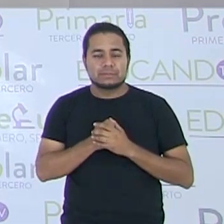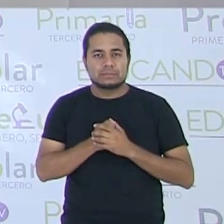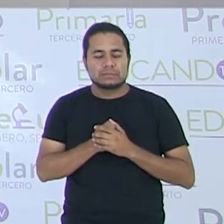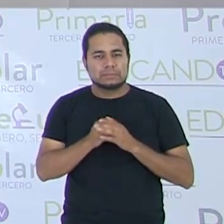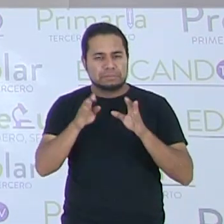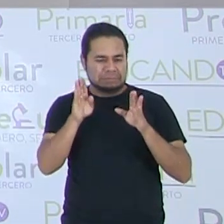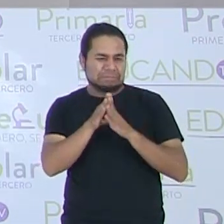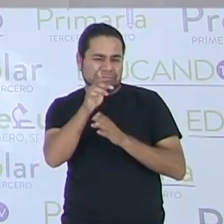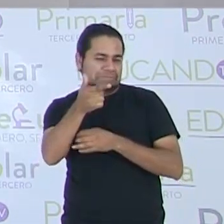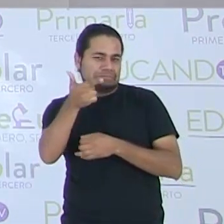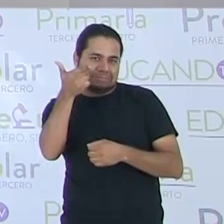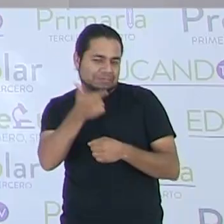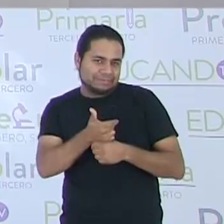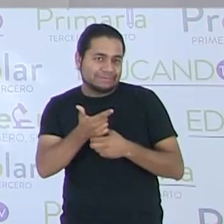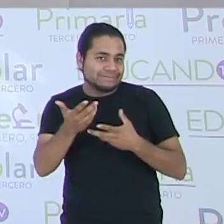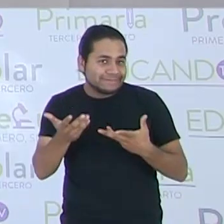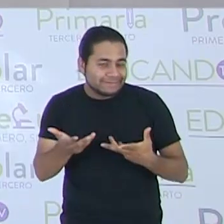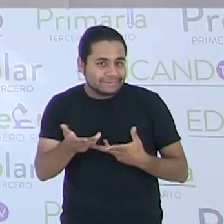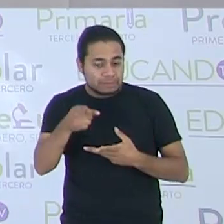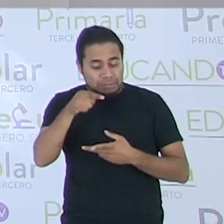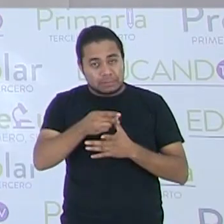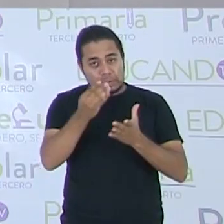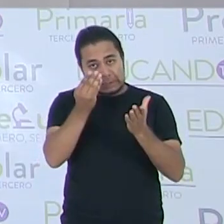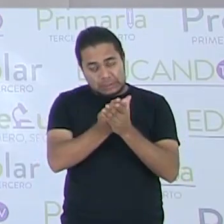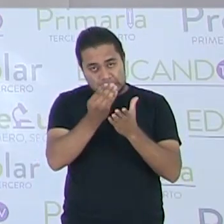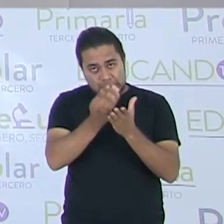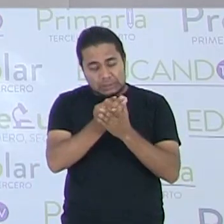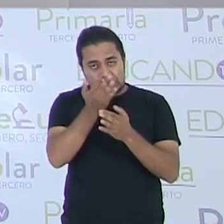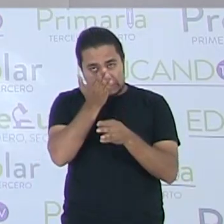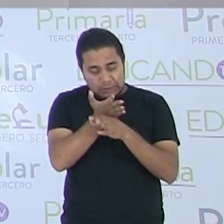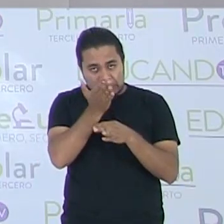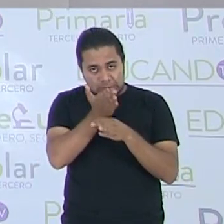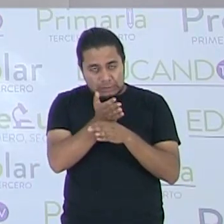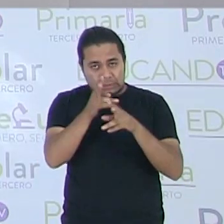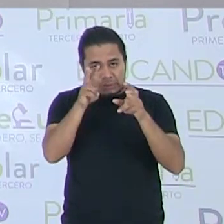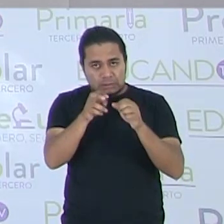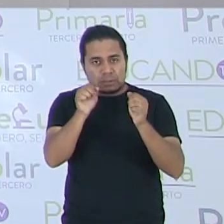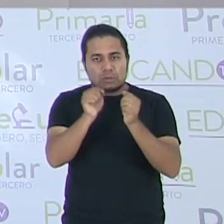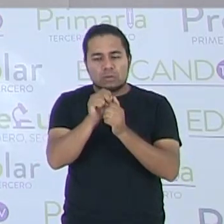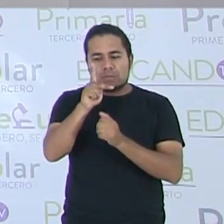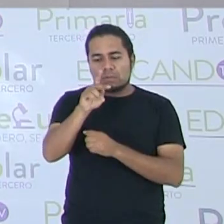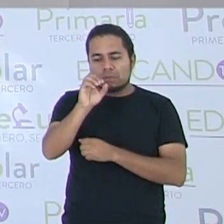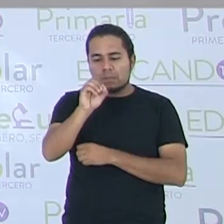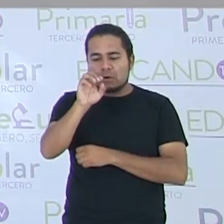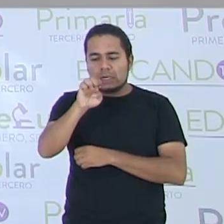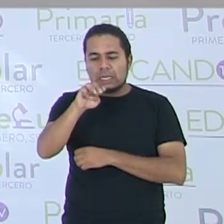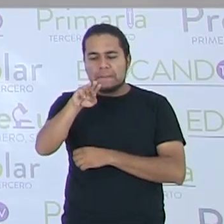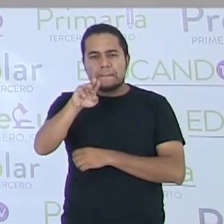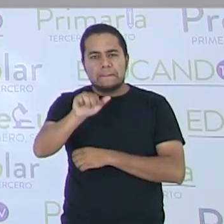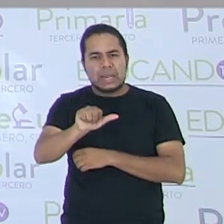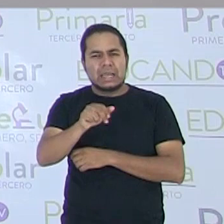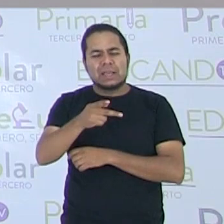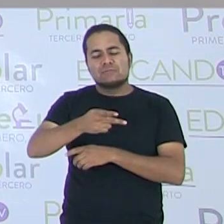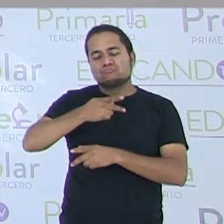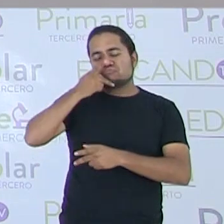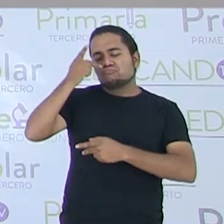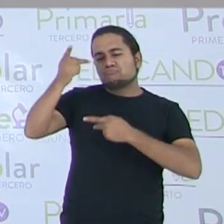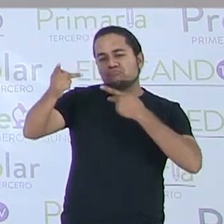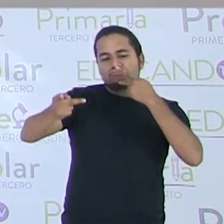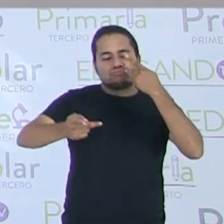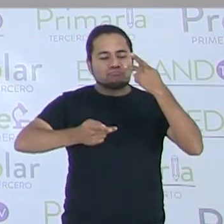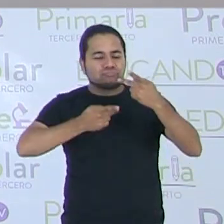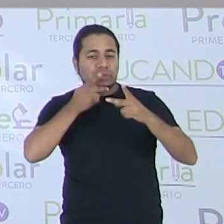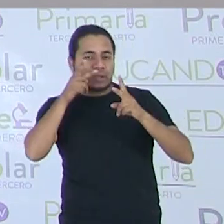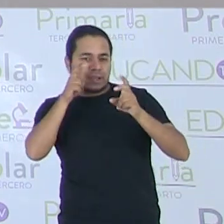se podrán dar cuenta, en esta sesión vamos a hablar sobre los poemas. Los poemas son